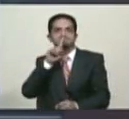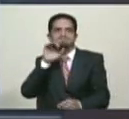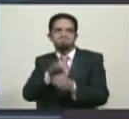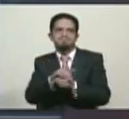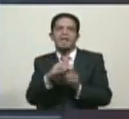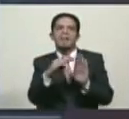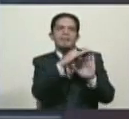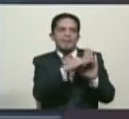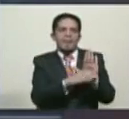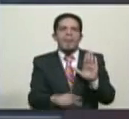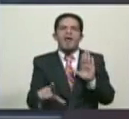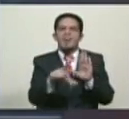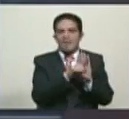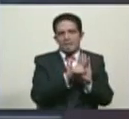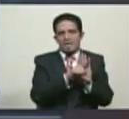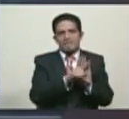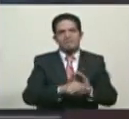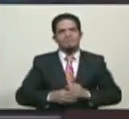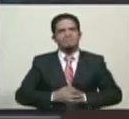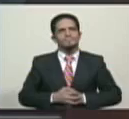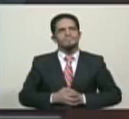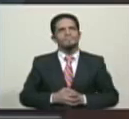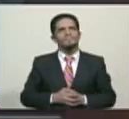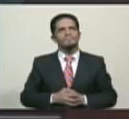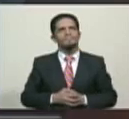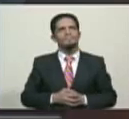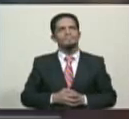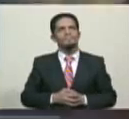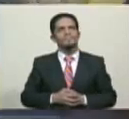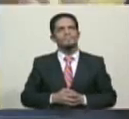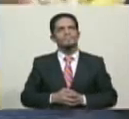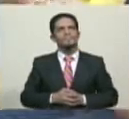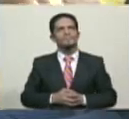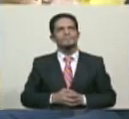leyes en sus áreas de competencia.